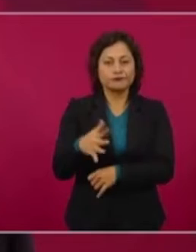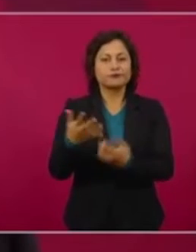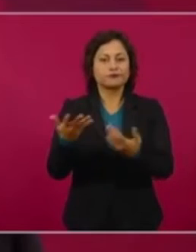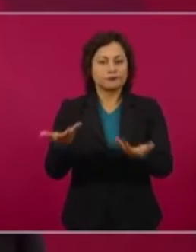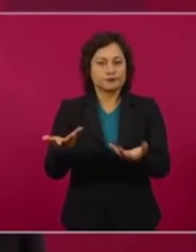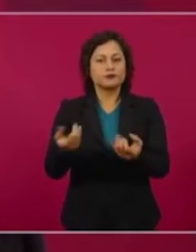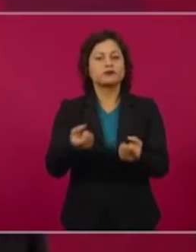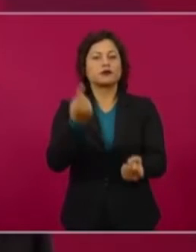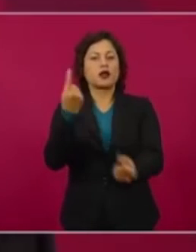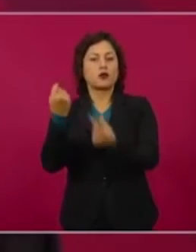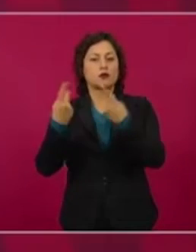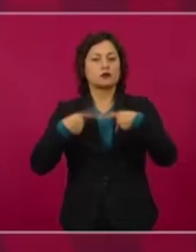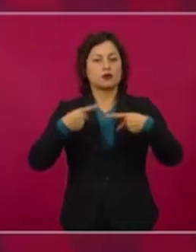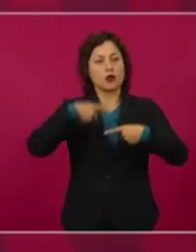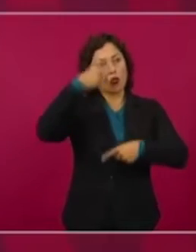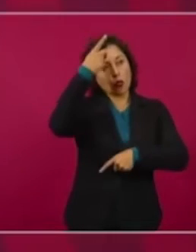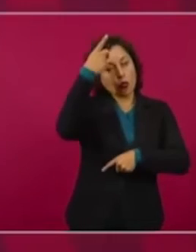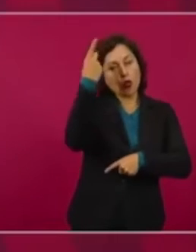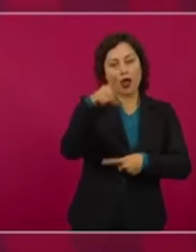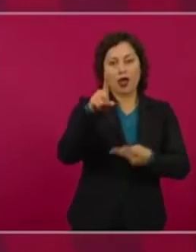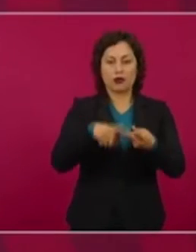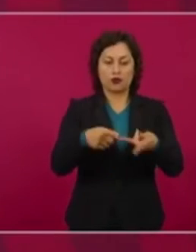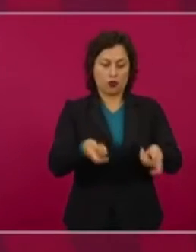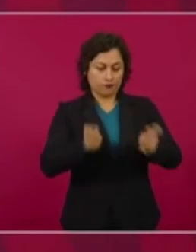propietarios, ejidatarios,